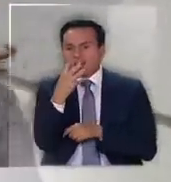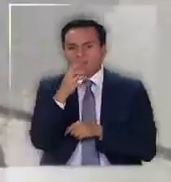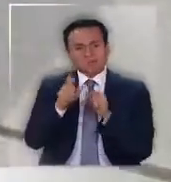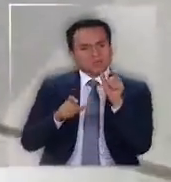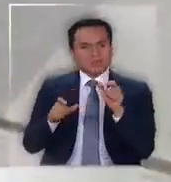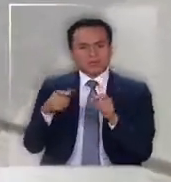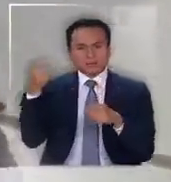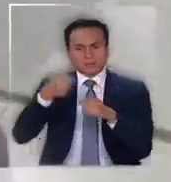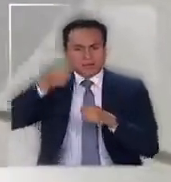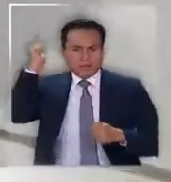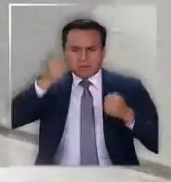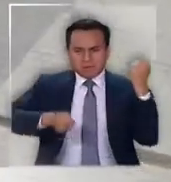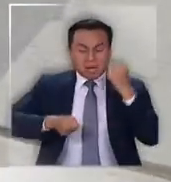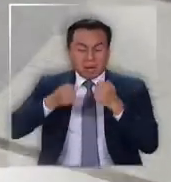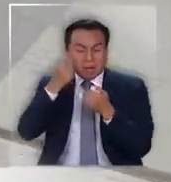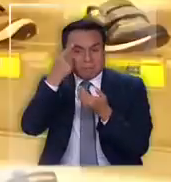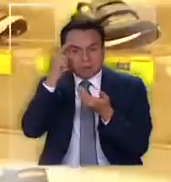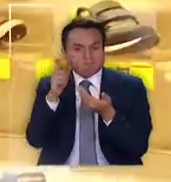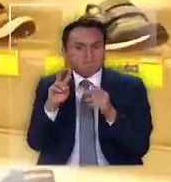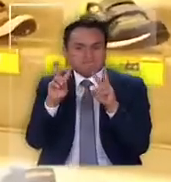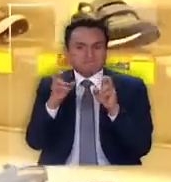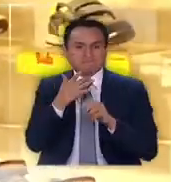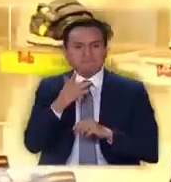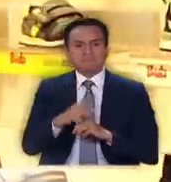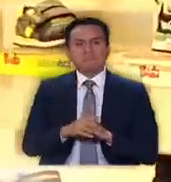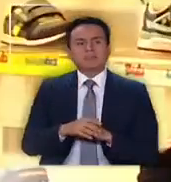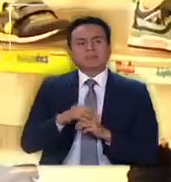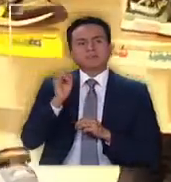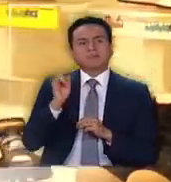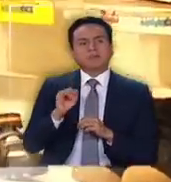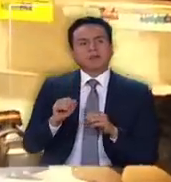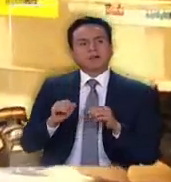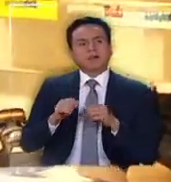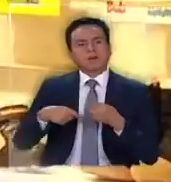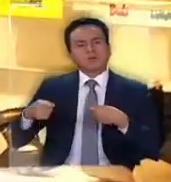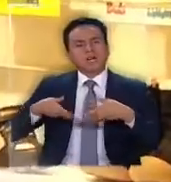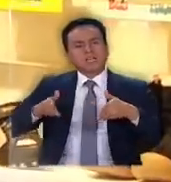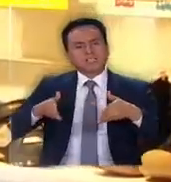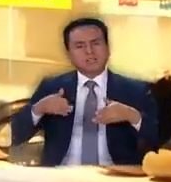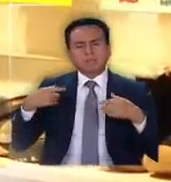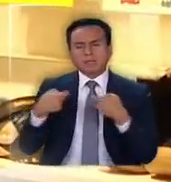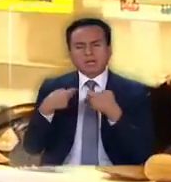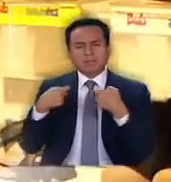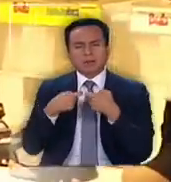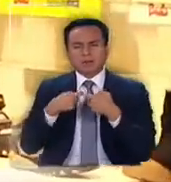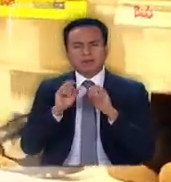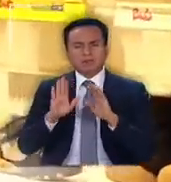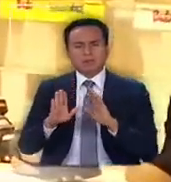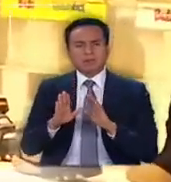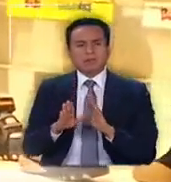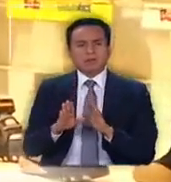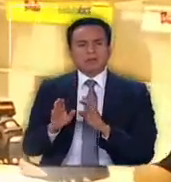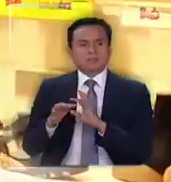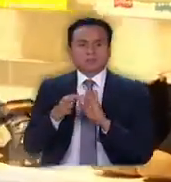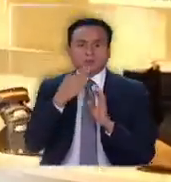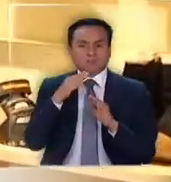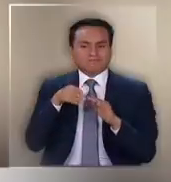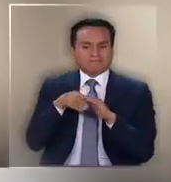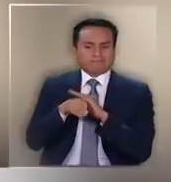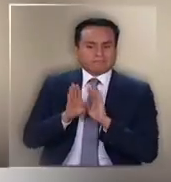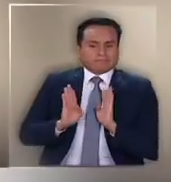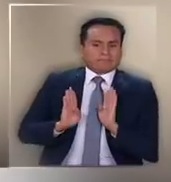gente que se pegaba, pero en realidad no sé de qué. Pasa siempre, pasa con los ambulantes que siempre andan peleando, pero allá no. Bueno. Con mayor razón mejor no salir.